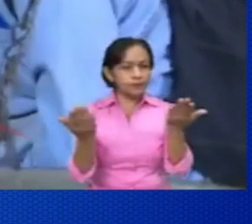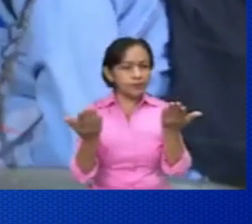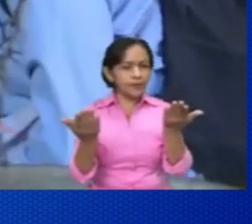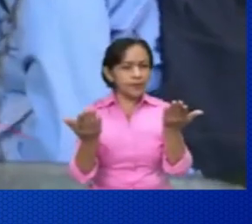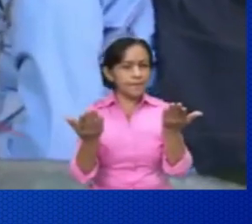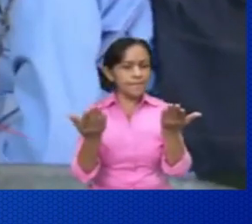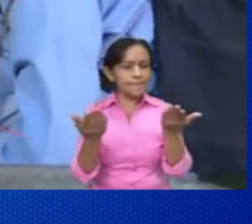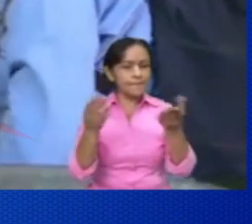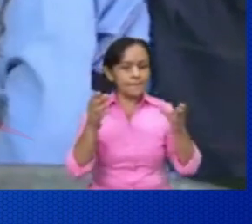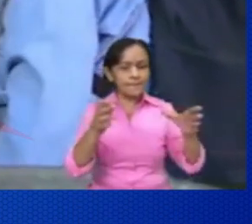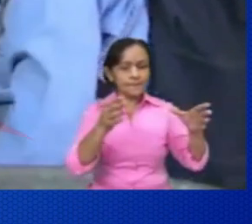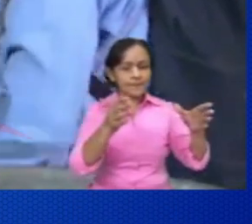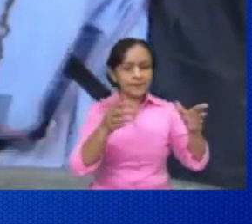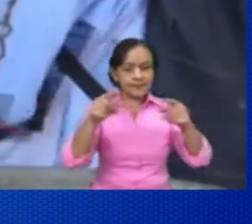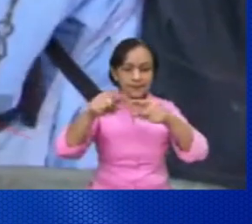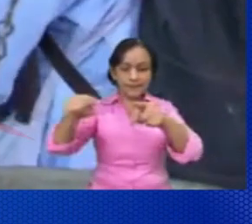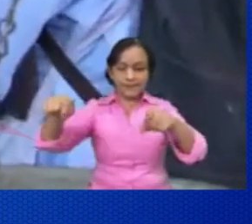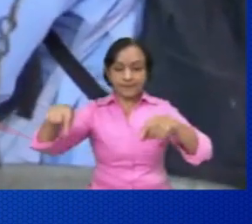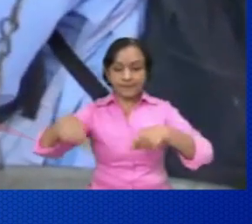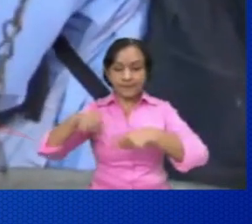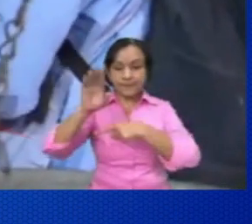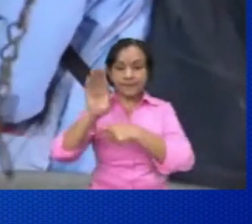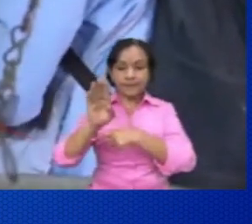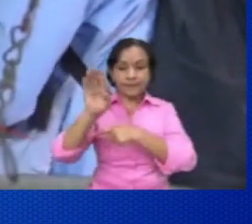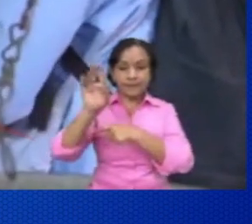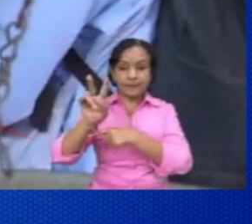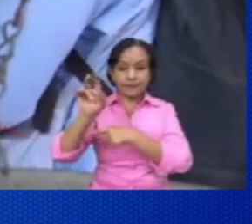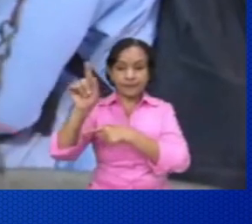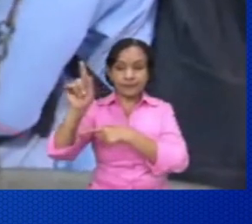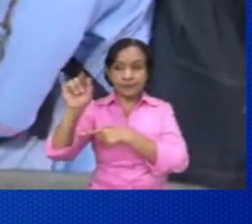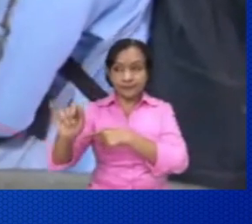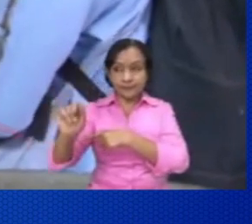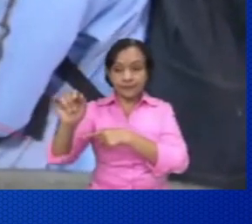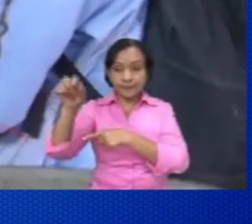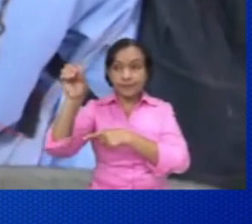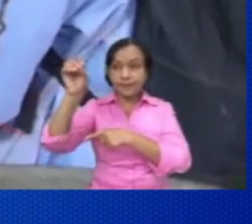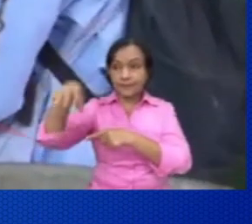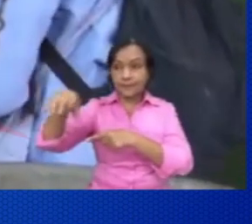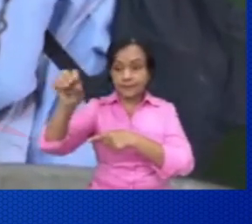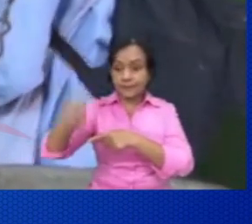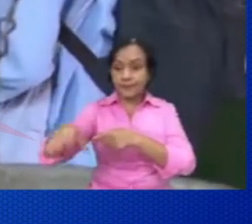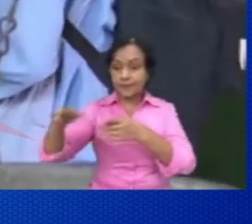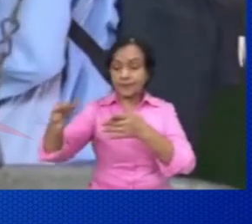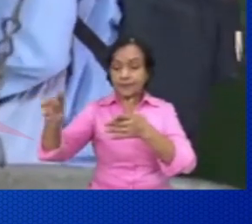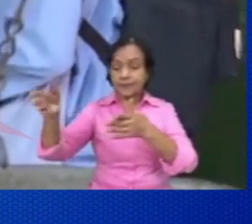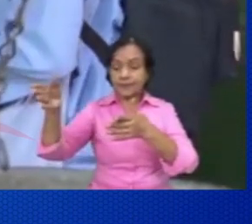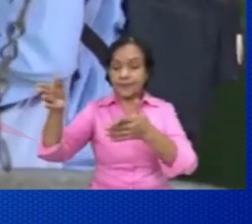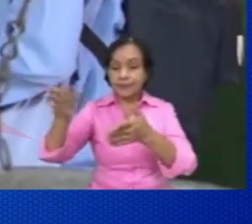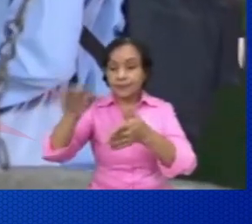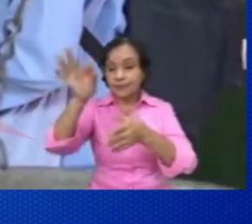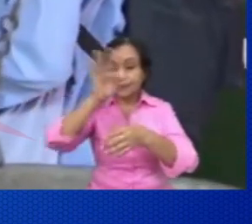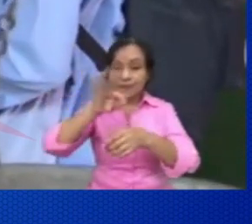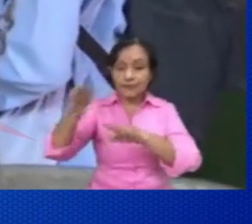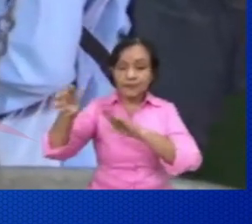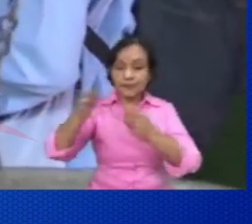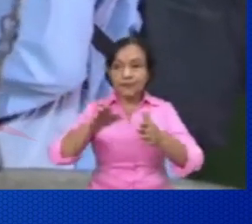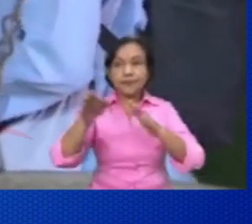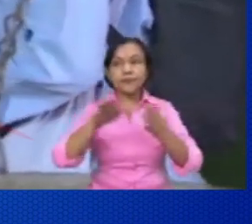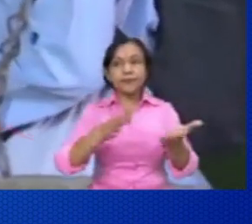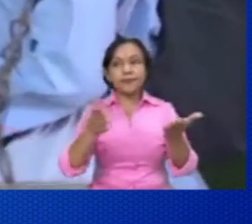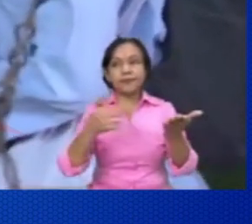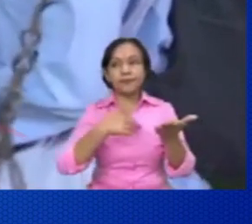pone el BTI, que es un larvicida biológico para matar las larvas de los mosquitos,